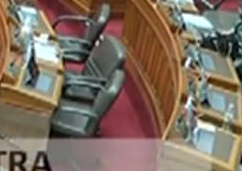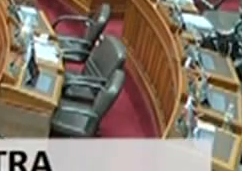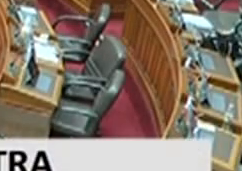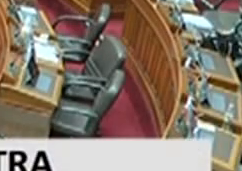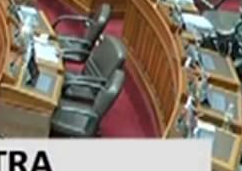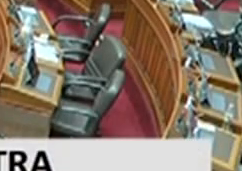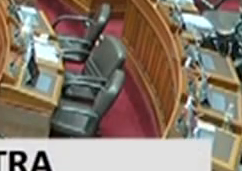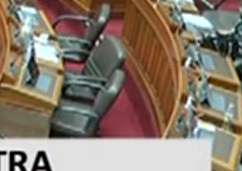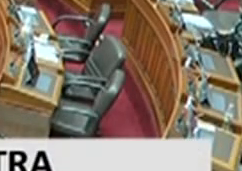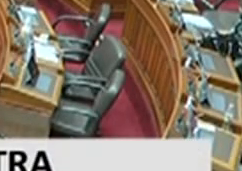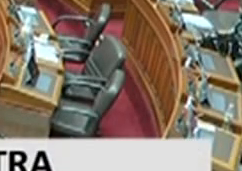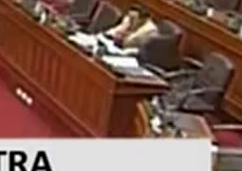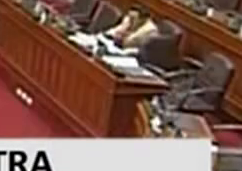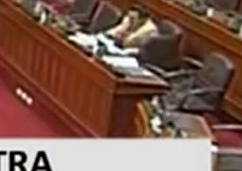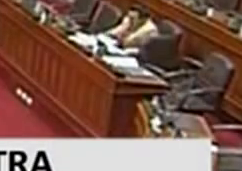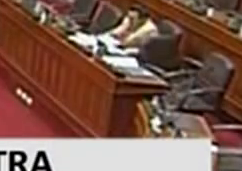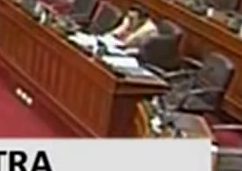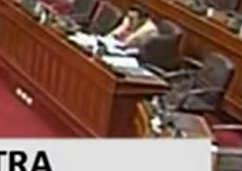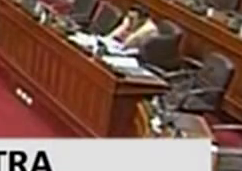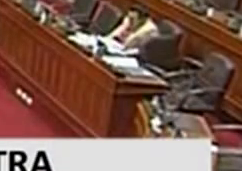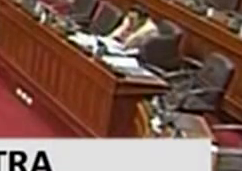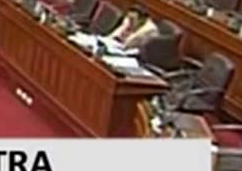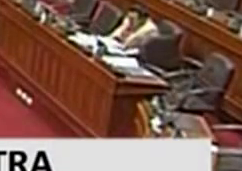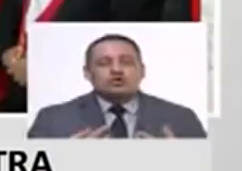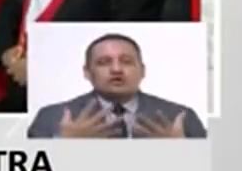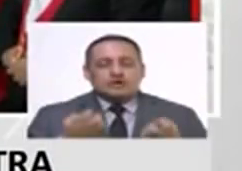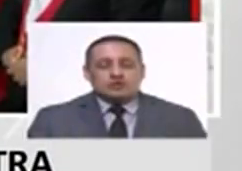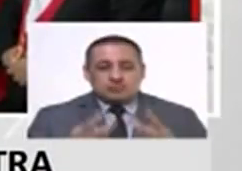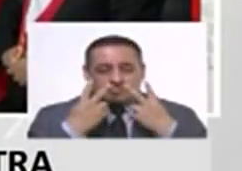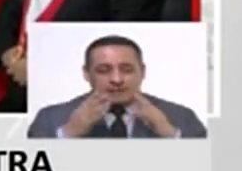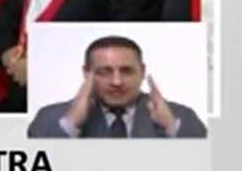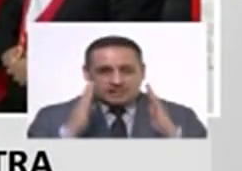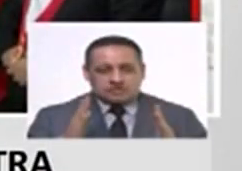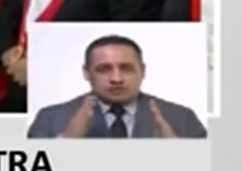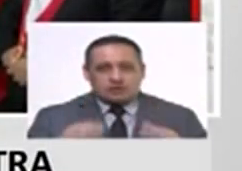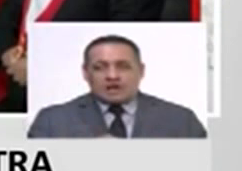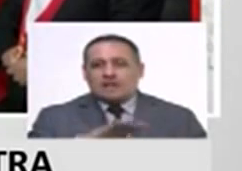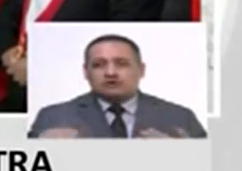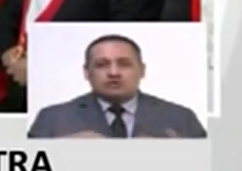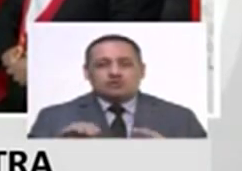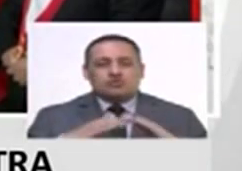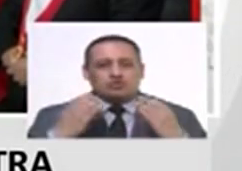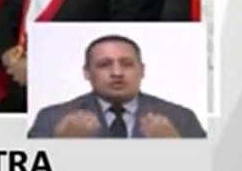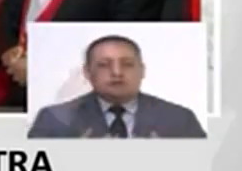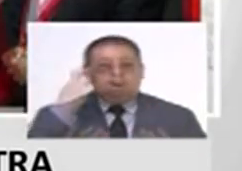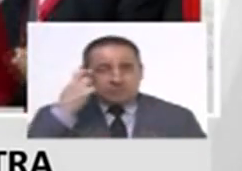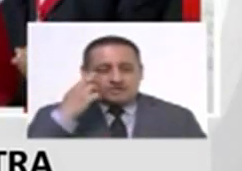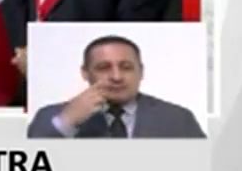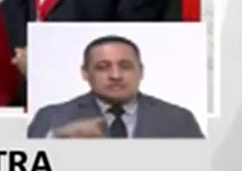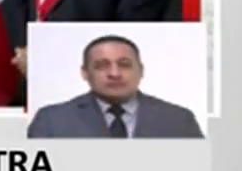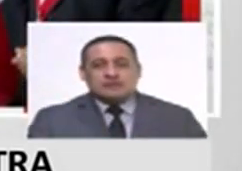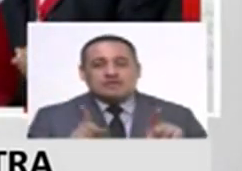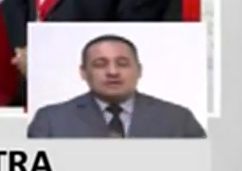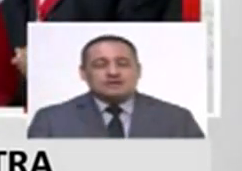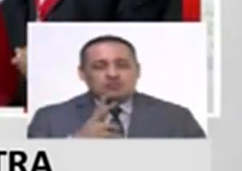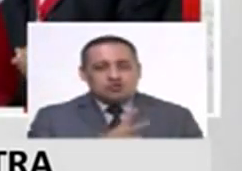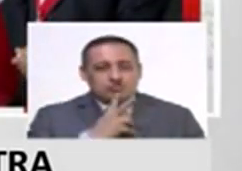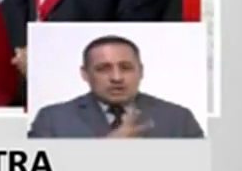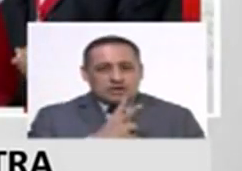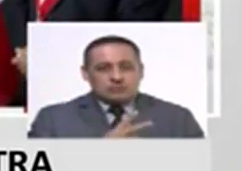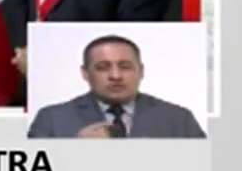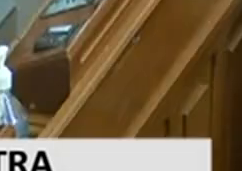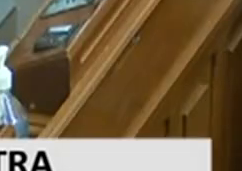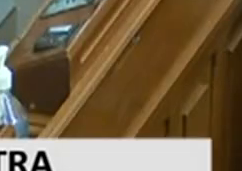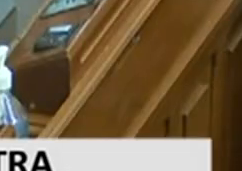Uno fueron ocupando sus escaños. Los que no pudieron asistir apelaron a la virtualidad y se conectaron a través de la plataforma